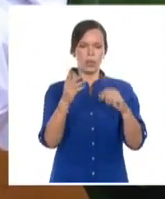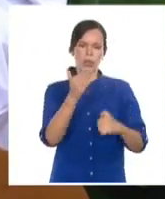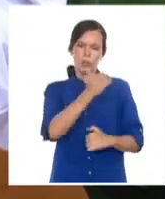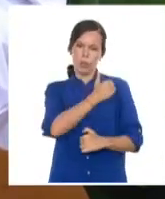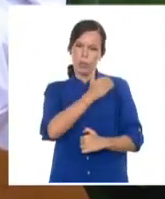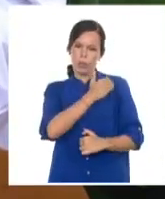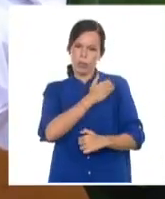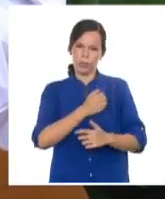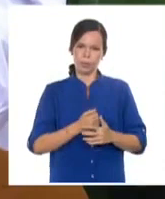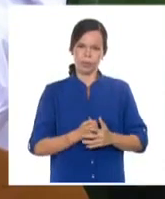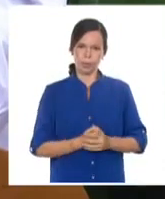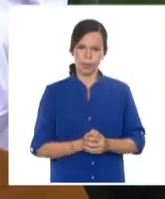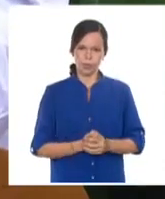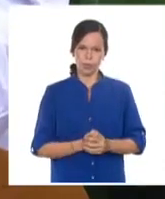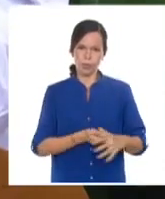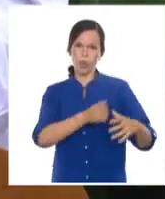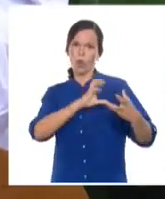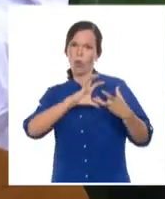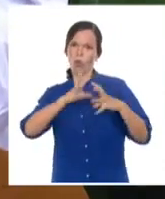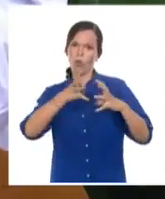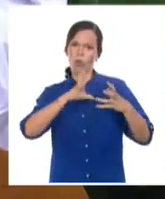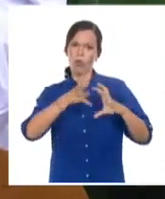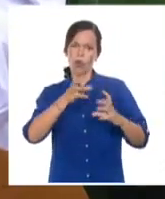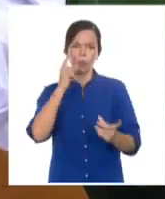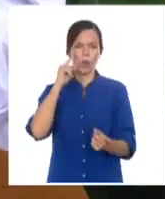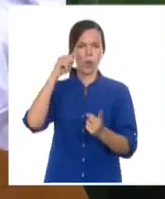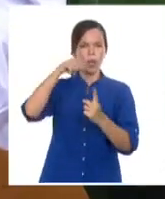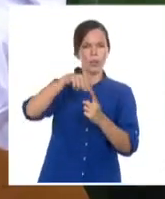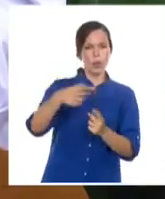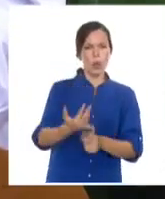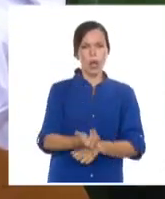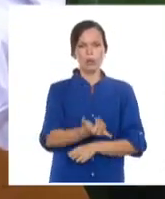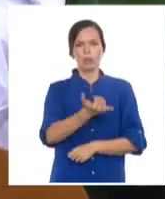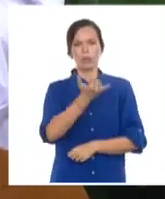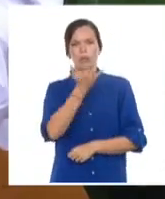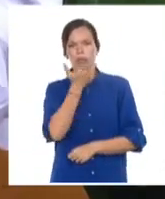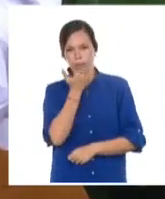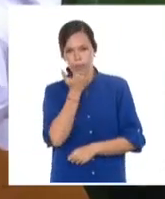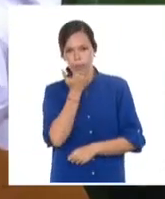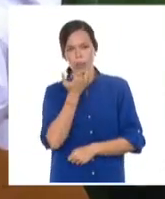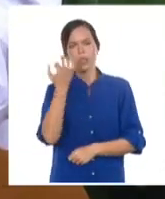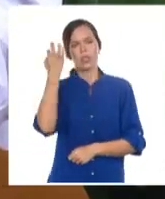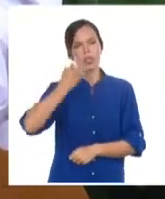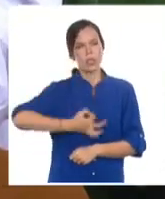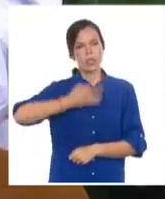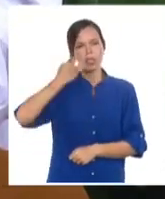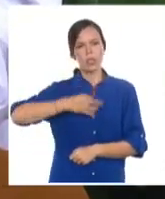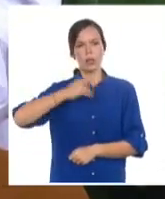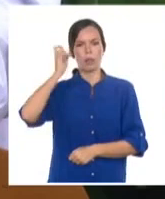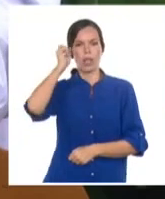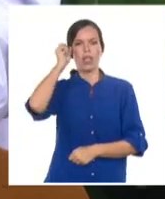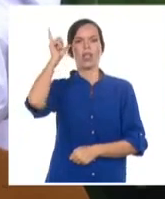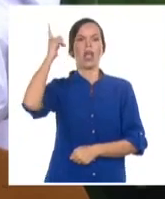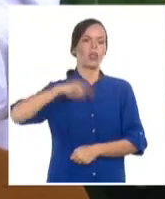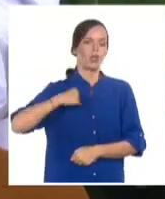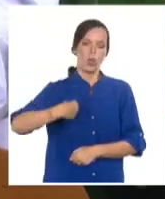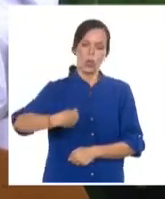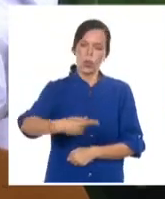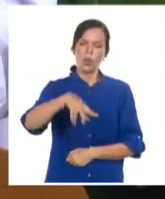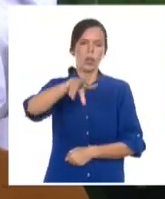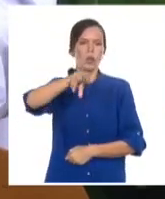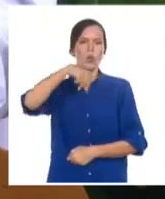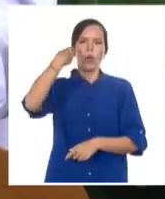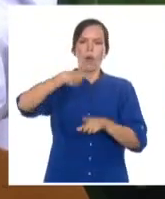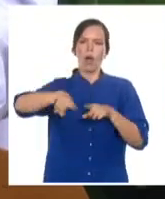su Arsenal subversivo para destruirla se reinventa constantemente y muta de forma camaleónica a través de